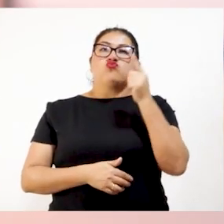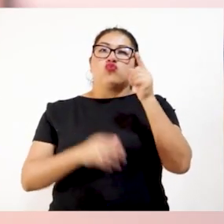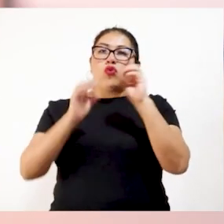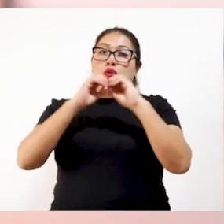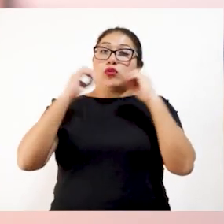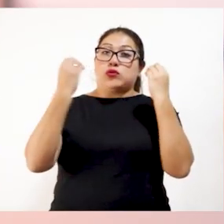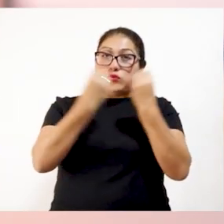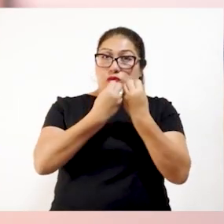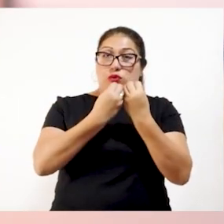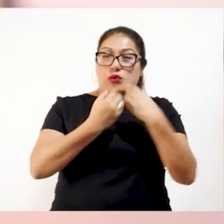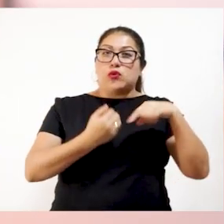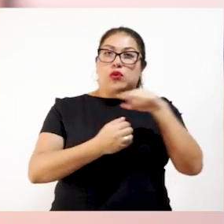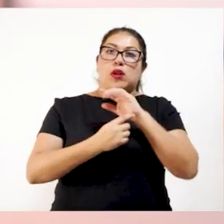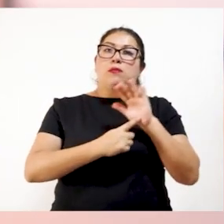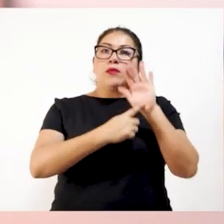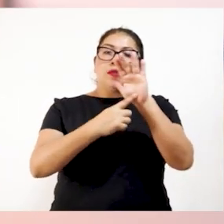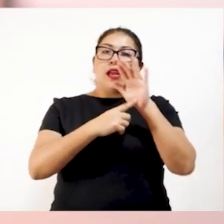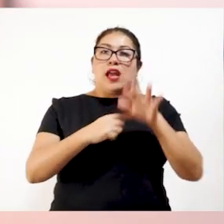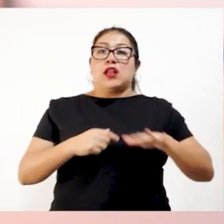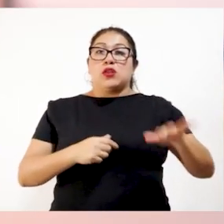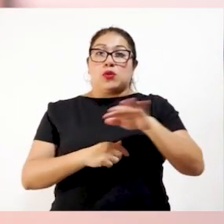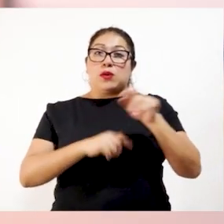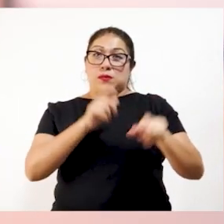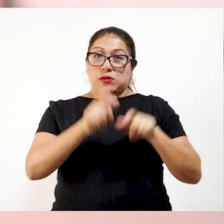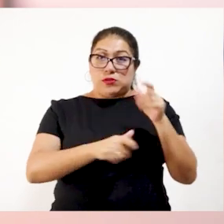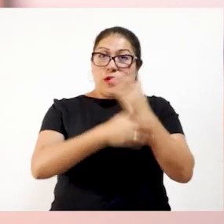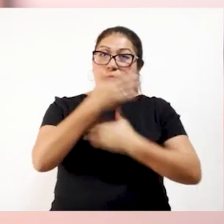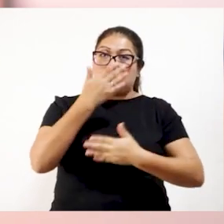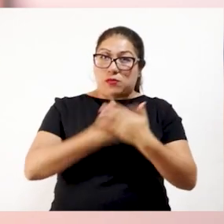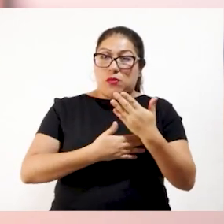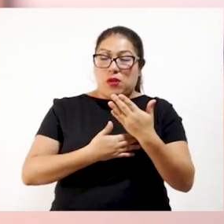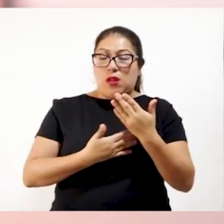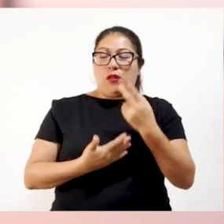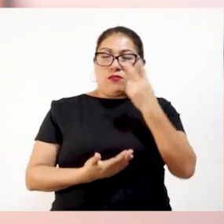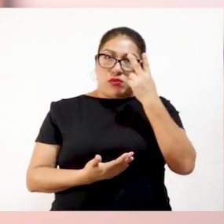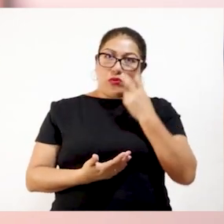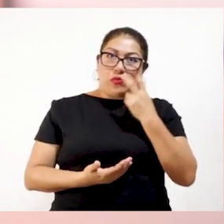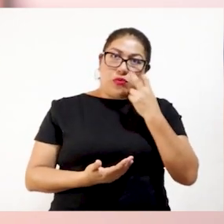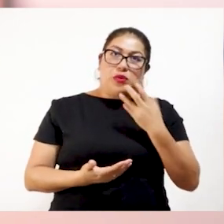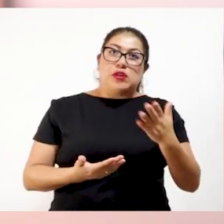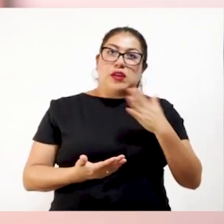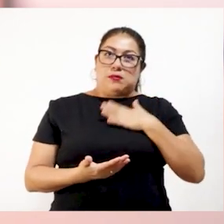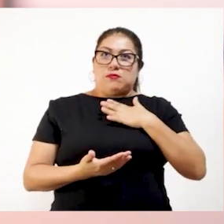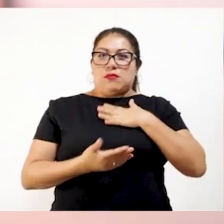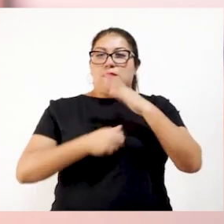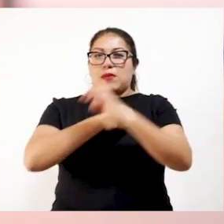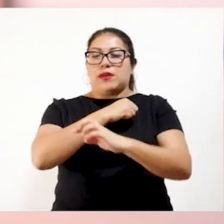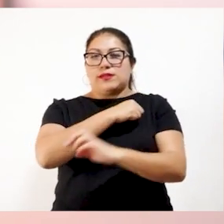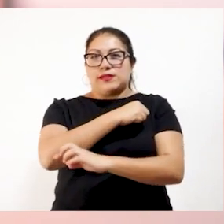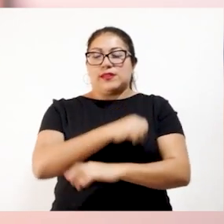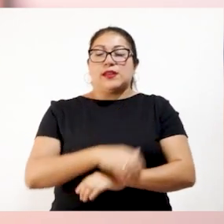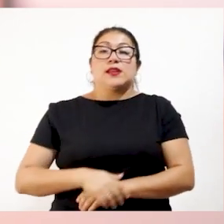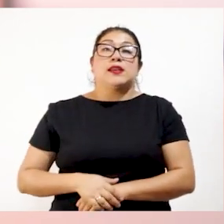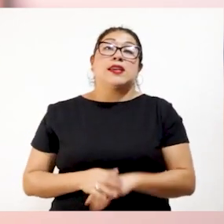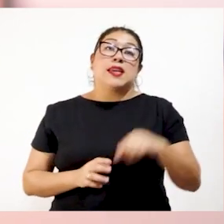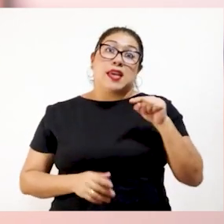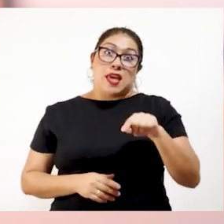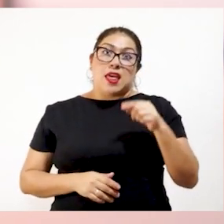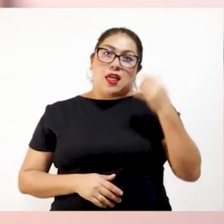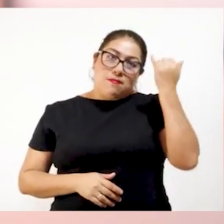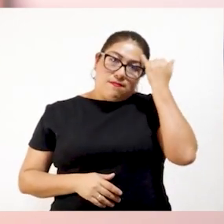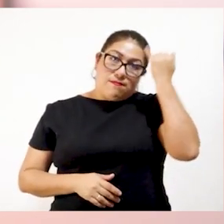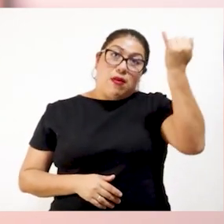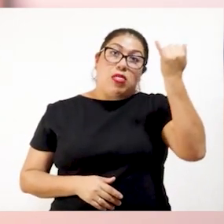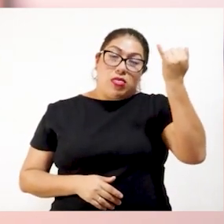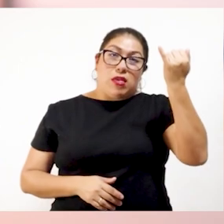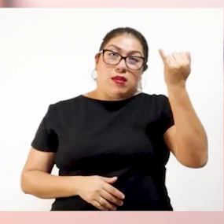única organización que representa a todas las personas con discapacidad visual grave de nuestro país, y se